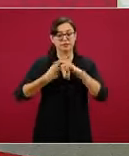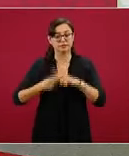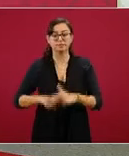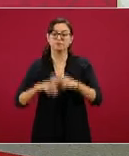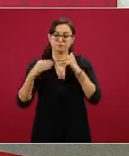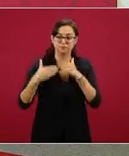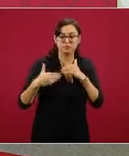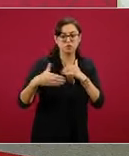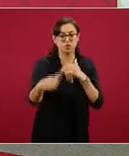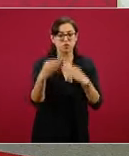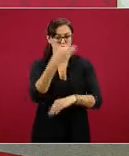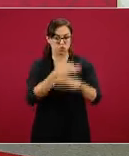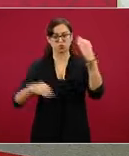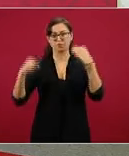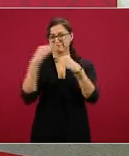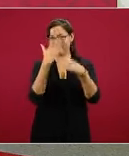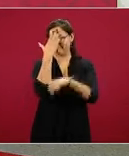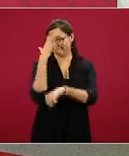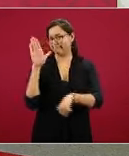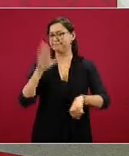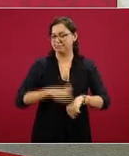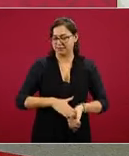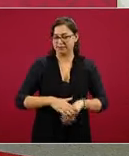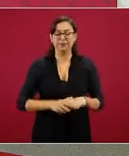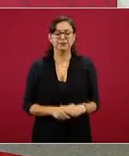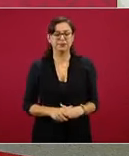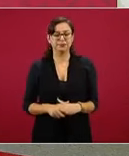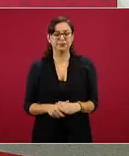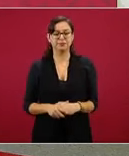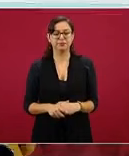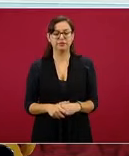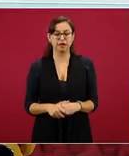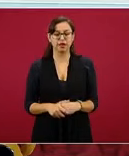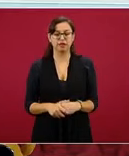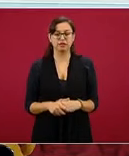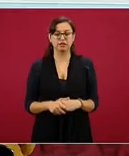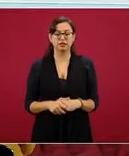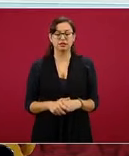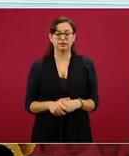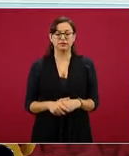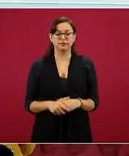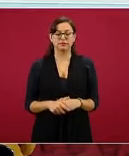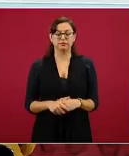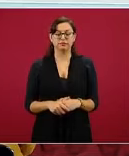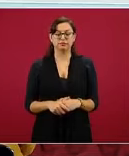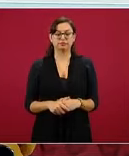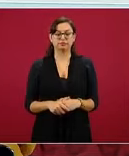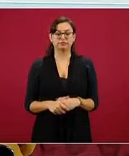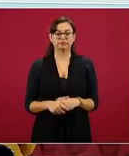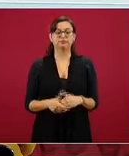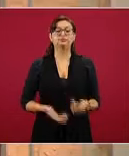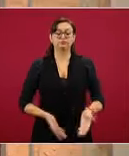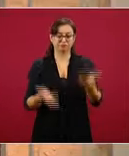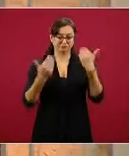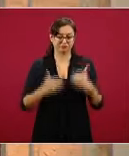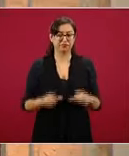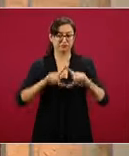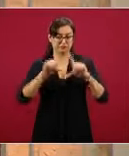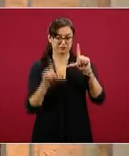estar todos preparados. Por lo pronto, entonces, vamos a iniciar actualizando las estadísticas a nivel